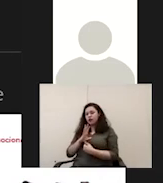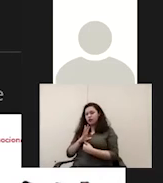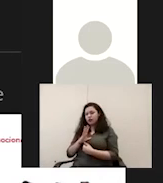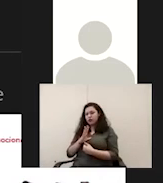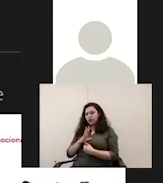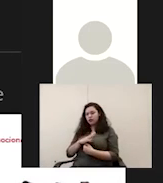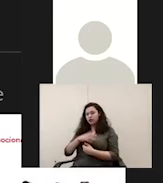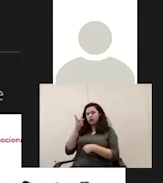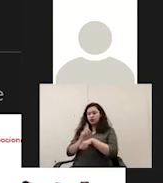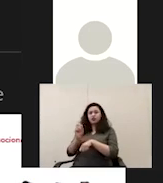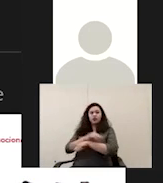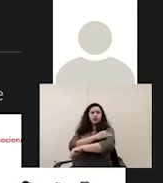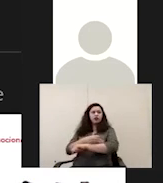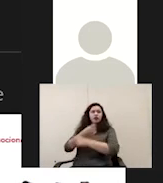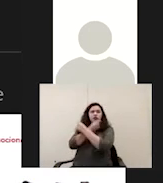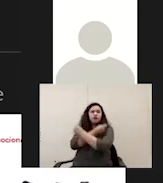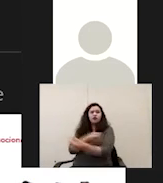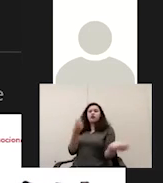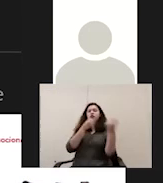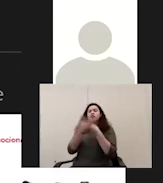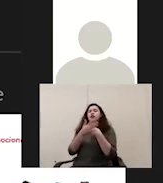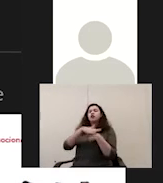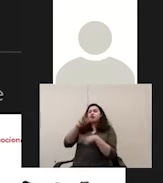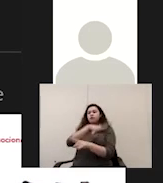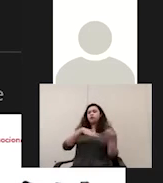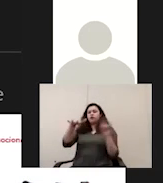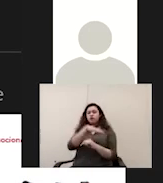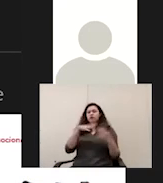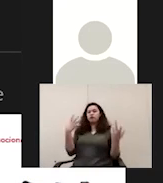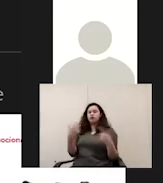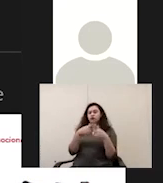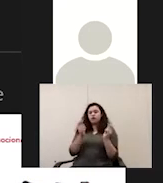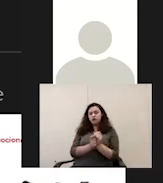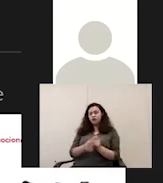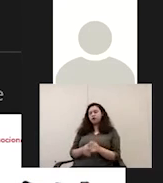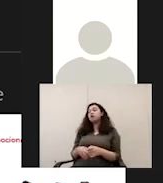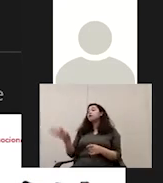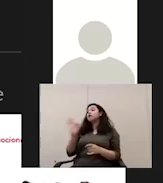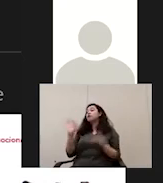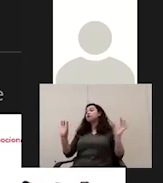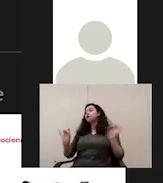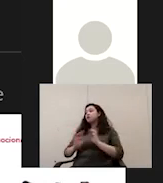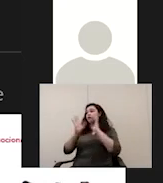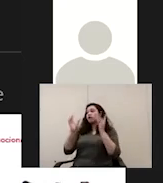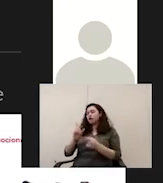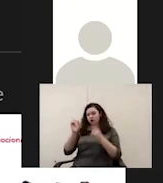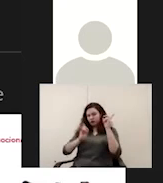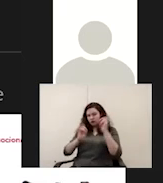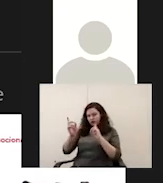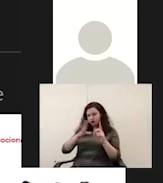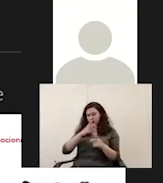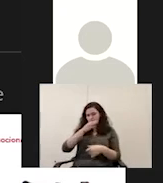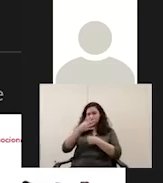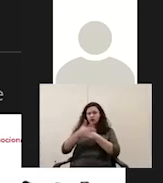los padres de familia y a las autoridades cuál es la situación epidemiológica del grupo. En caso de que haya un caso sospechoso, se tiene que